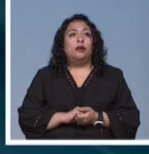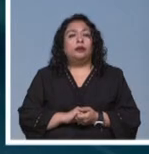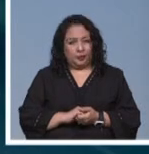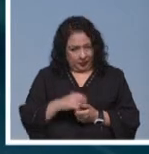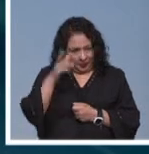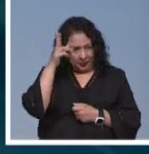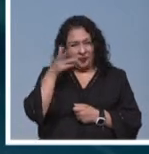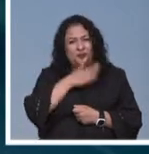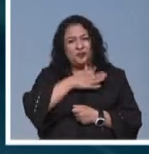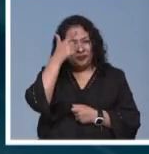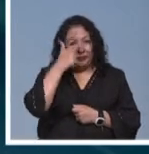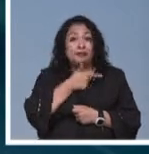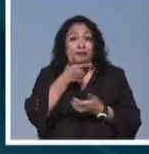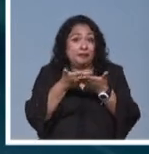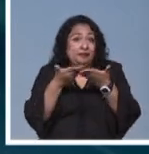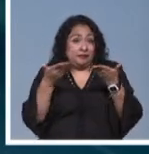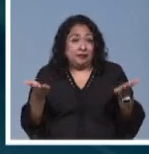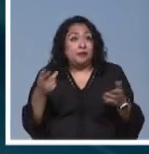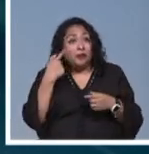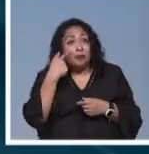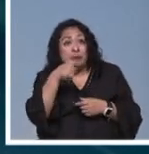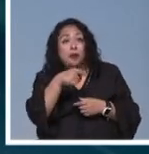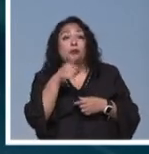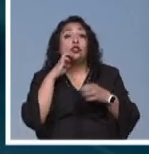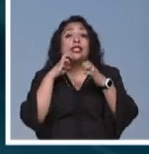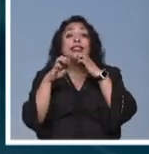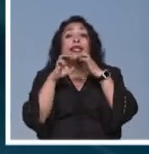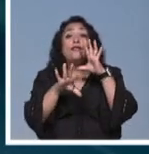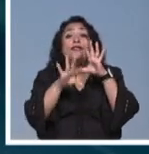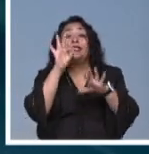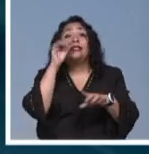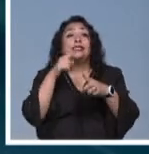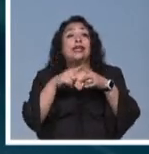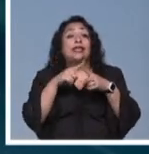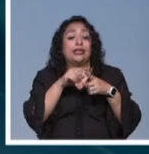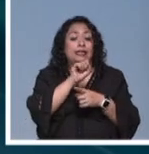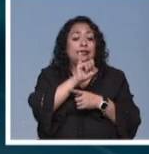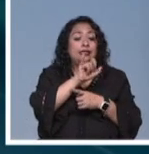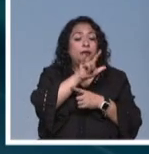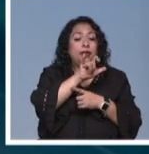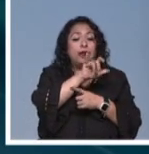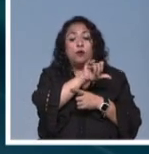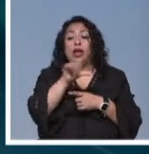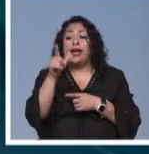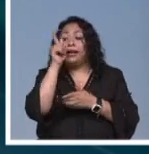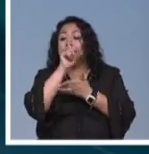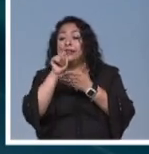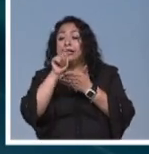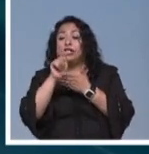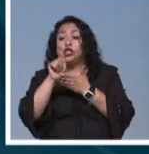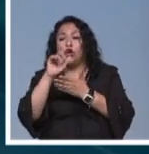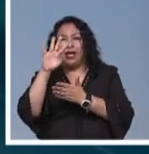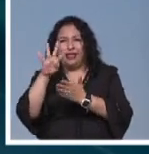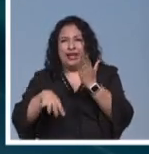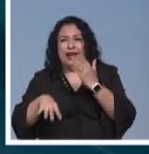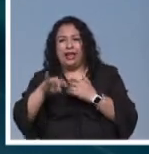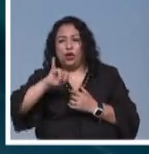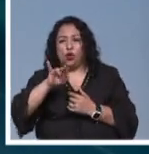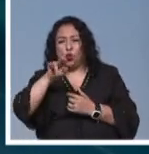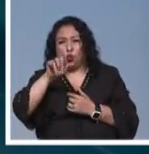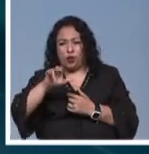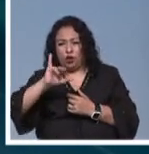¿Qué tal? Muy buenas noches. Pues en esta ocasión encontramos una entrevista que le hizo Silvia Lemus al gran escritor catalán Juan